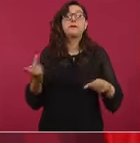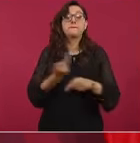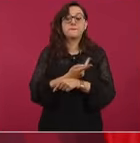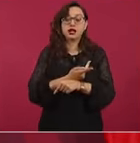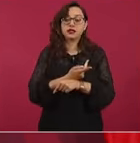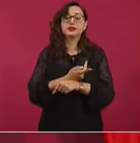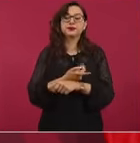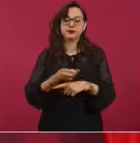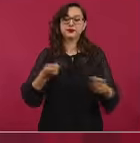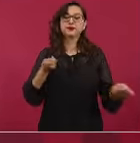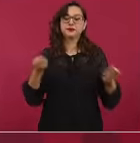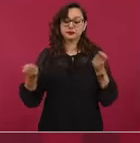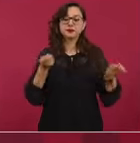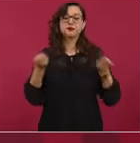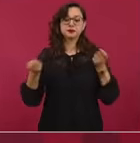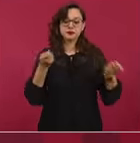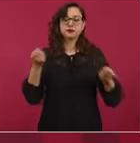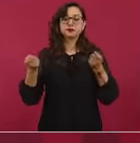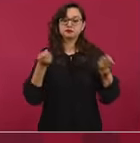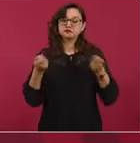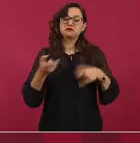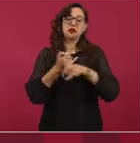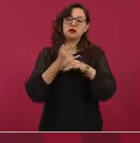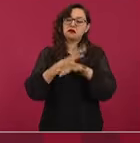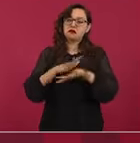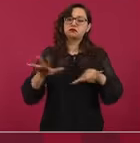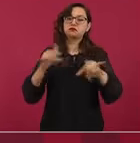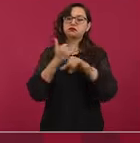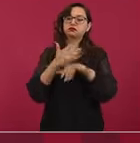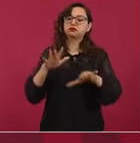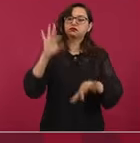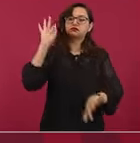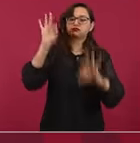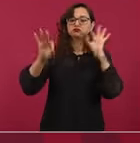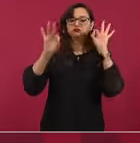se avanzó más en la desinformación.